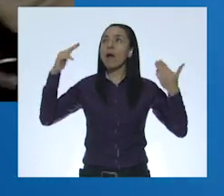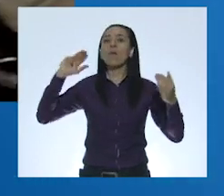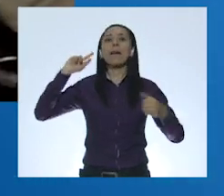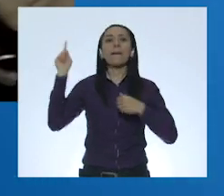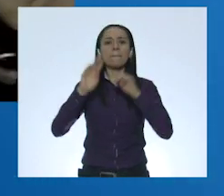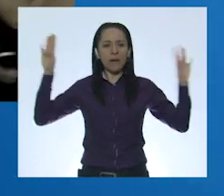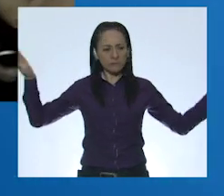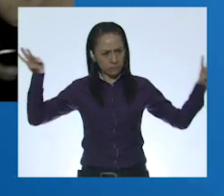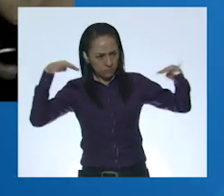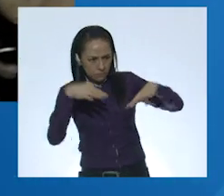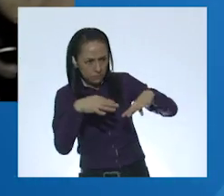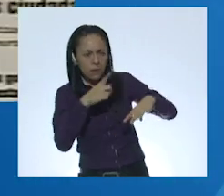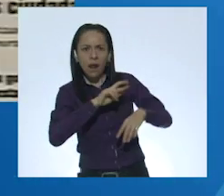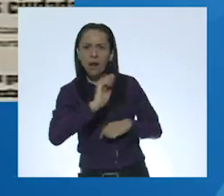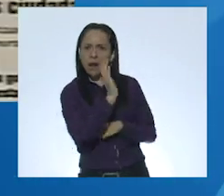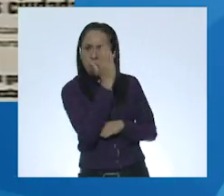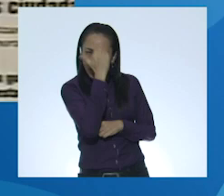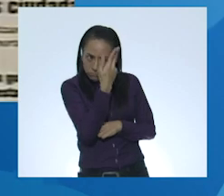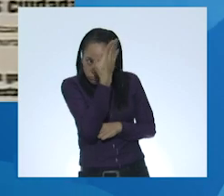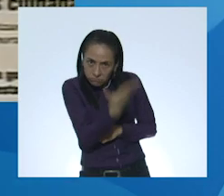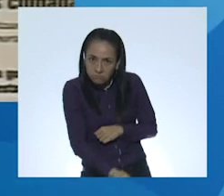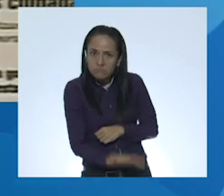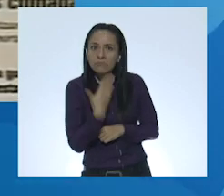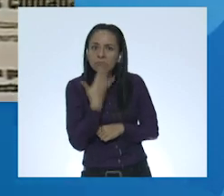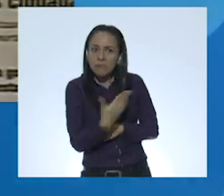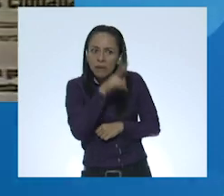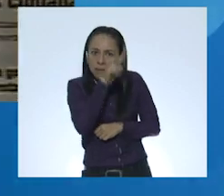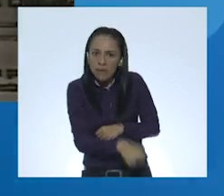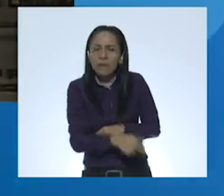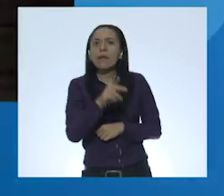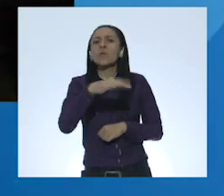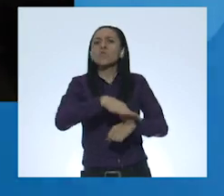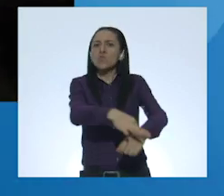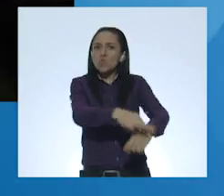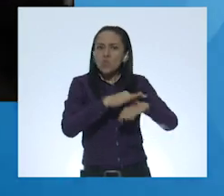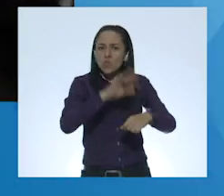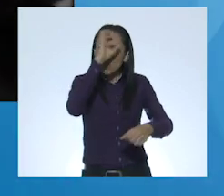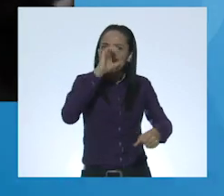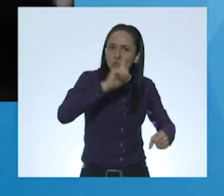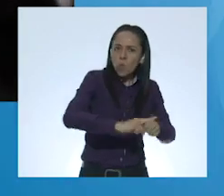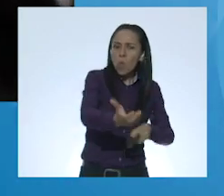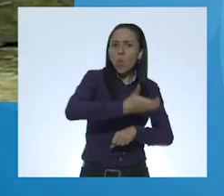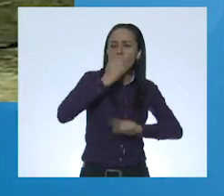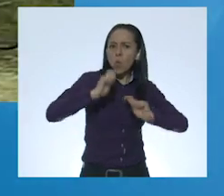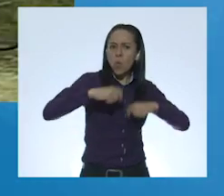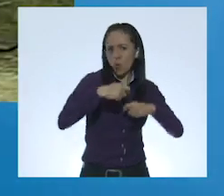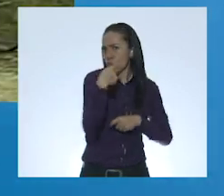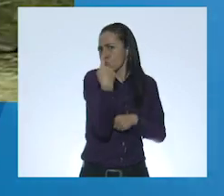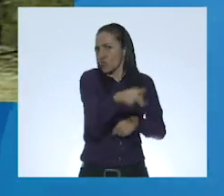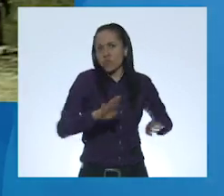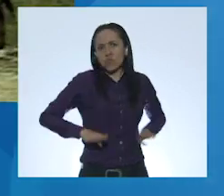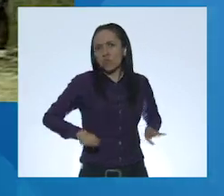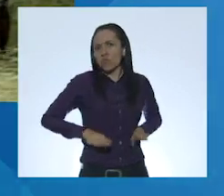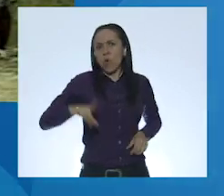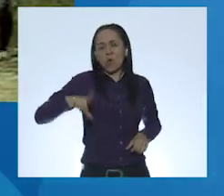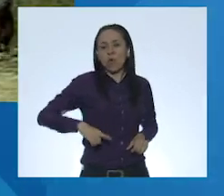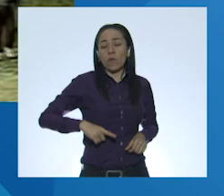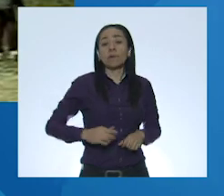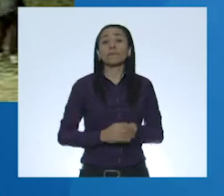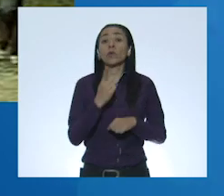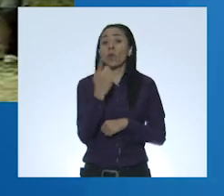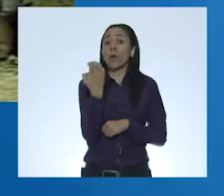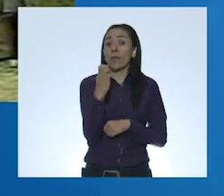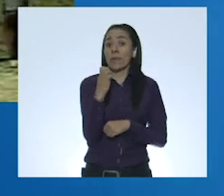su existencia, su cultura y sus tradiciones y aún su forma de gobierno. El estallido del 1 de enero